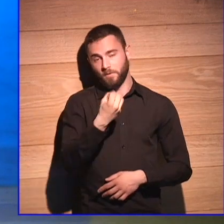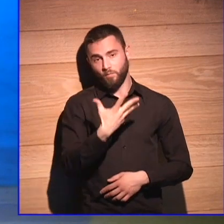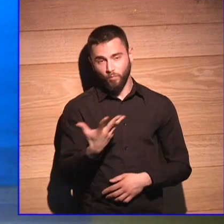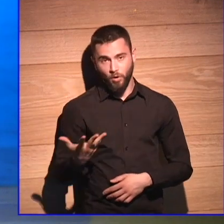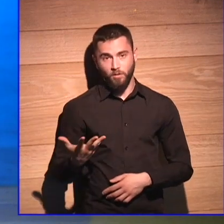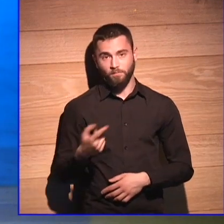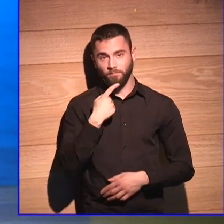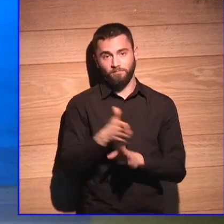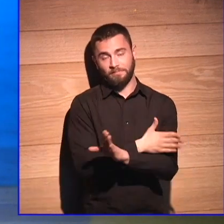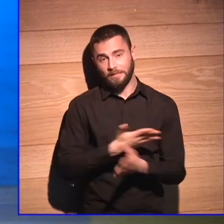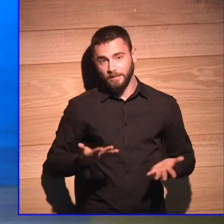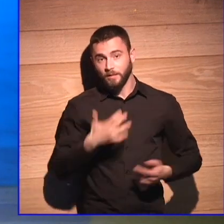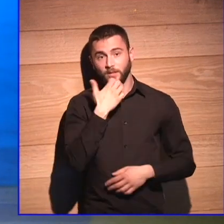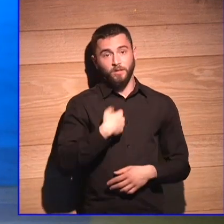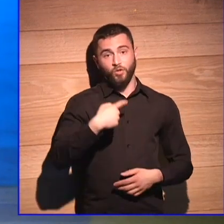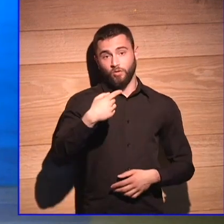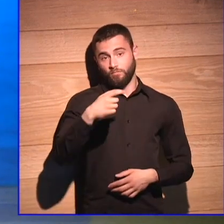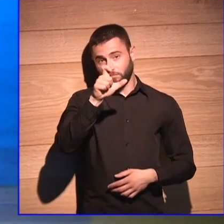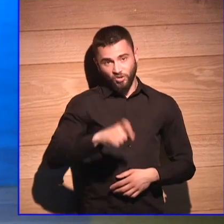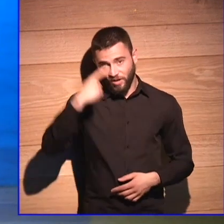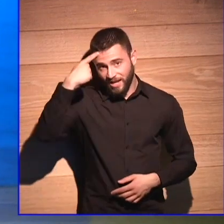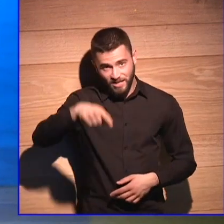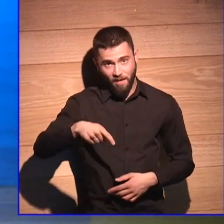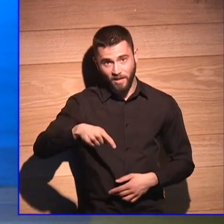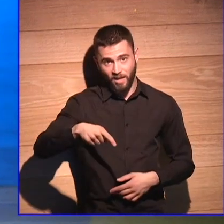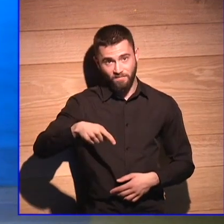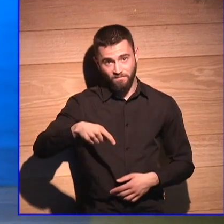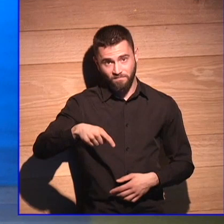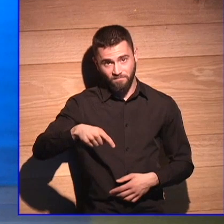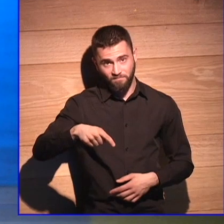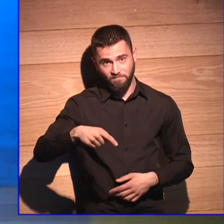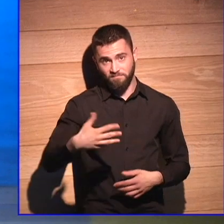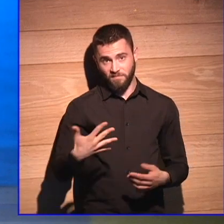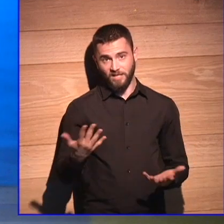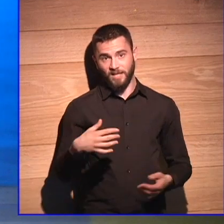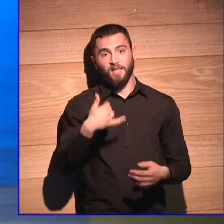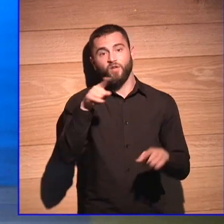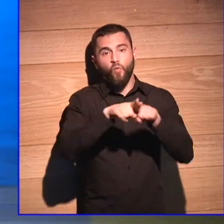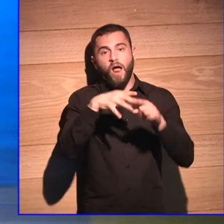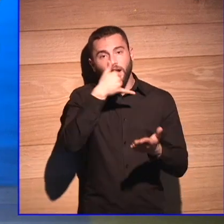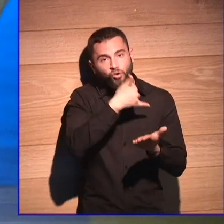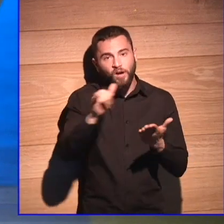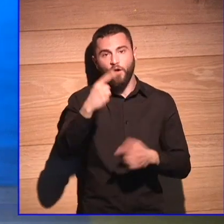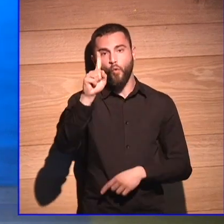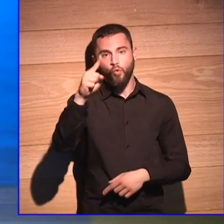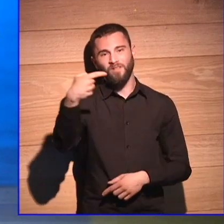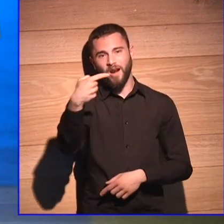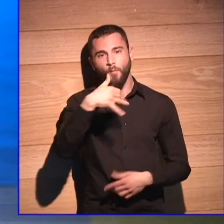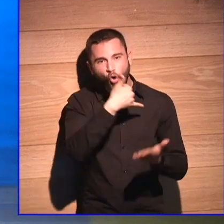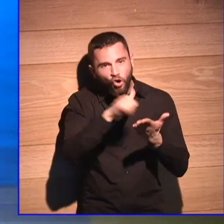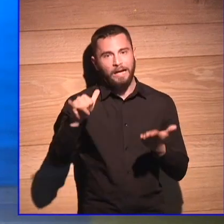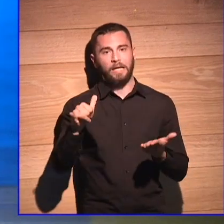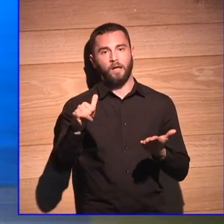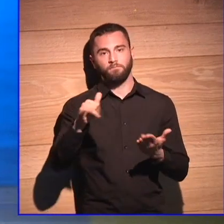como decíamos, pues si uno es consciente de ello, no se deja, es como la cocaína, también decía, es como 1 gramo de cocaína, ¿no? Pues